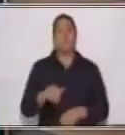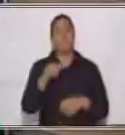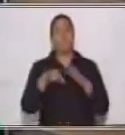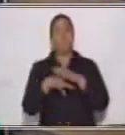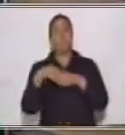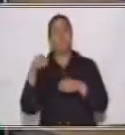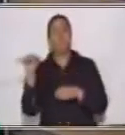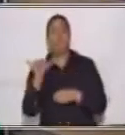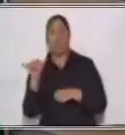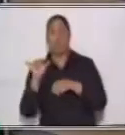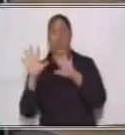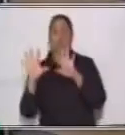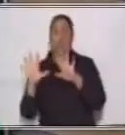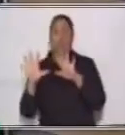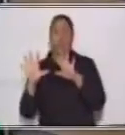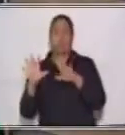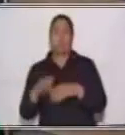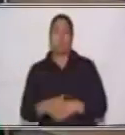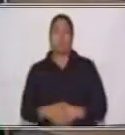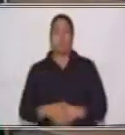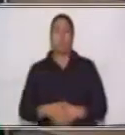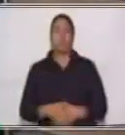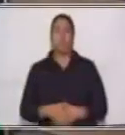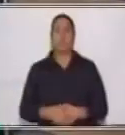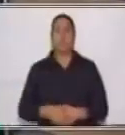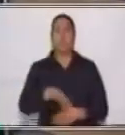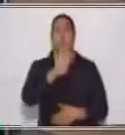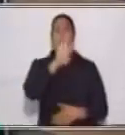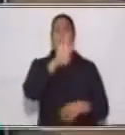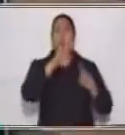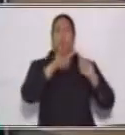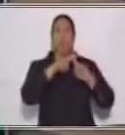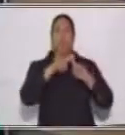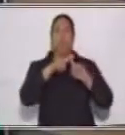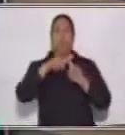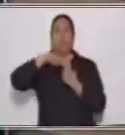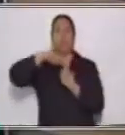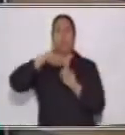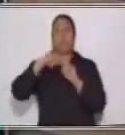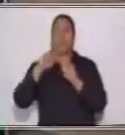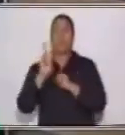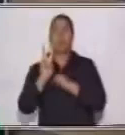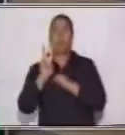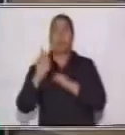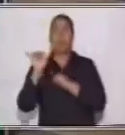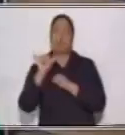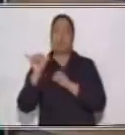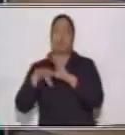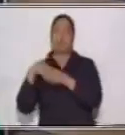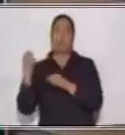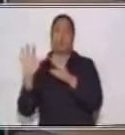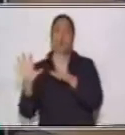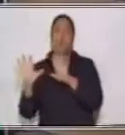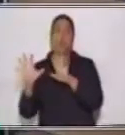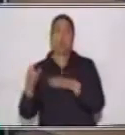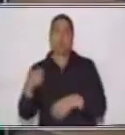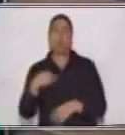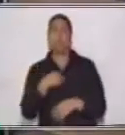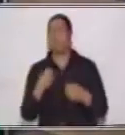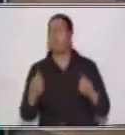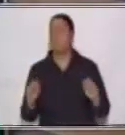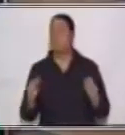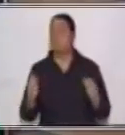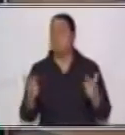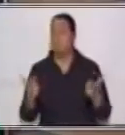igual a 10. 4x más 2 igual a 10. Lo que hicimos fue quitar